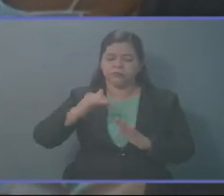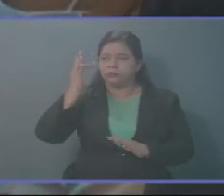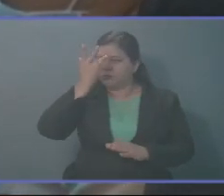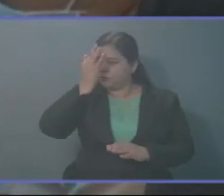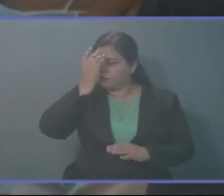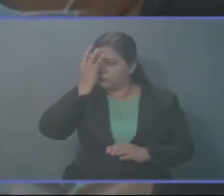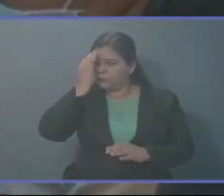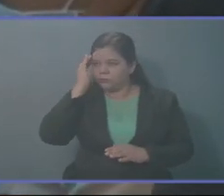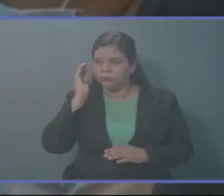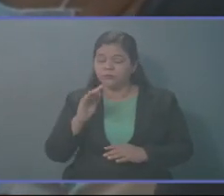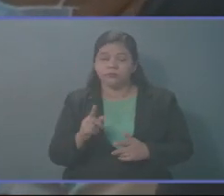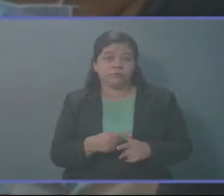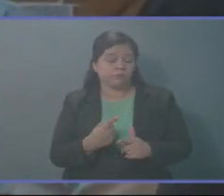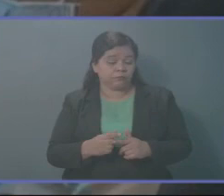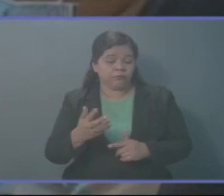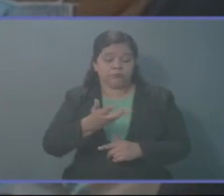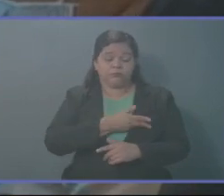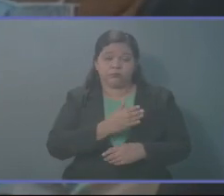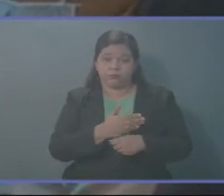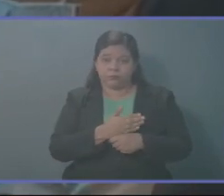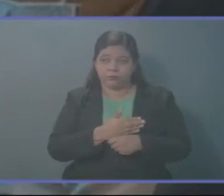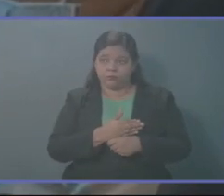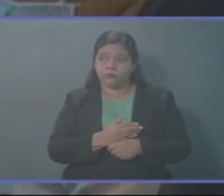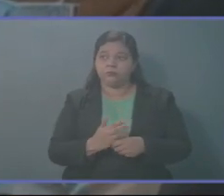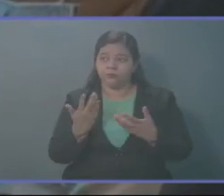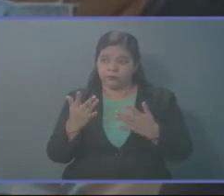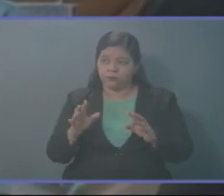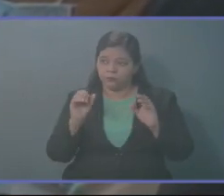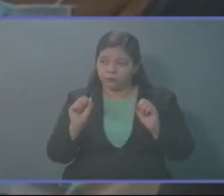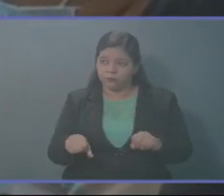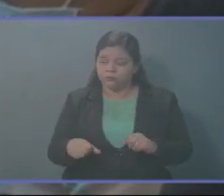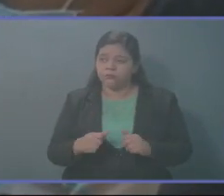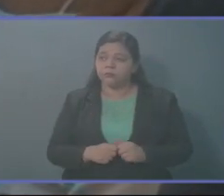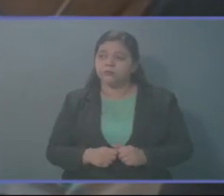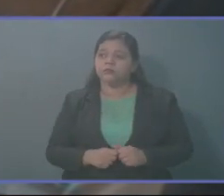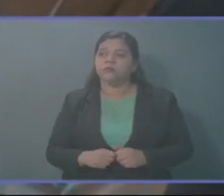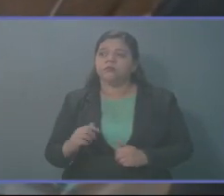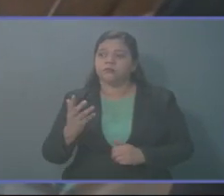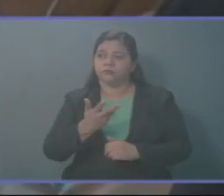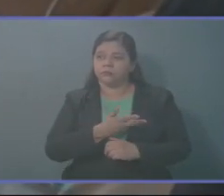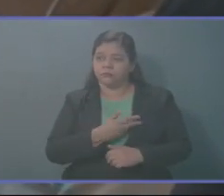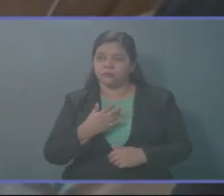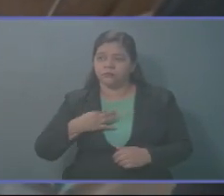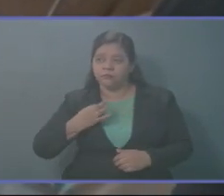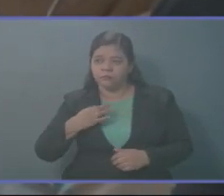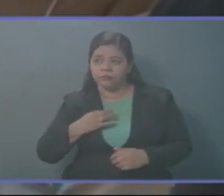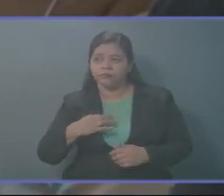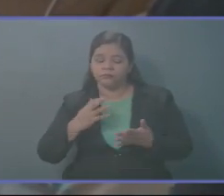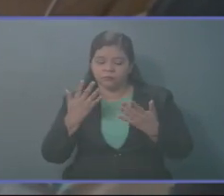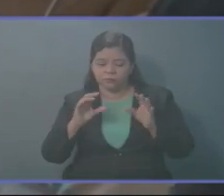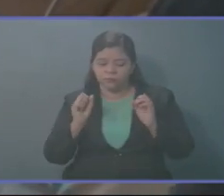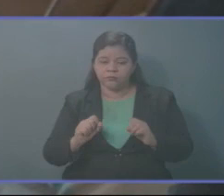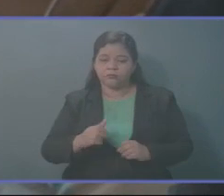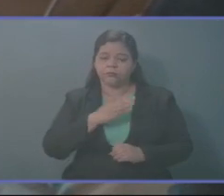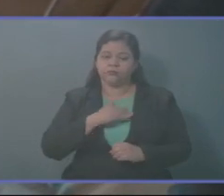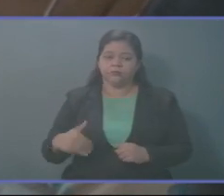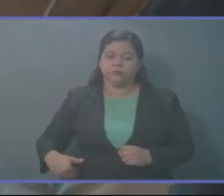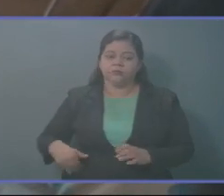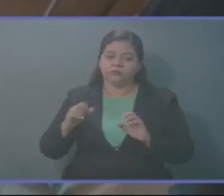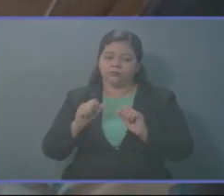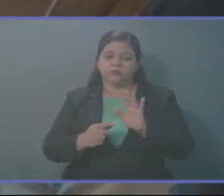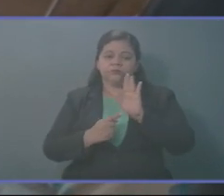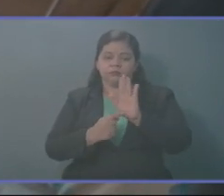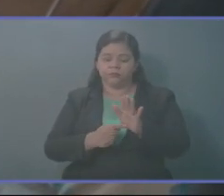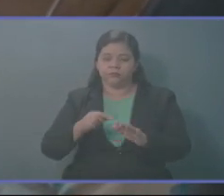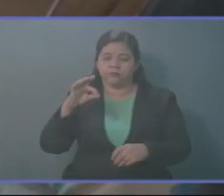Así que como grupo parlamentario del FMLN sí le estaríamos invitando al presidente para que sometamos a